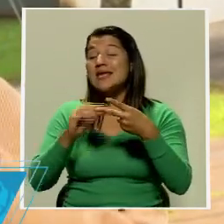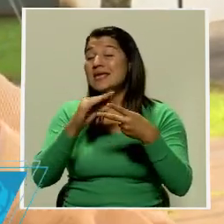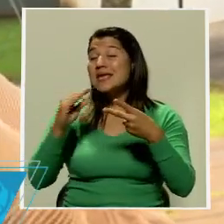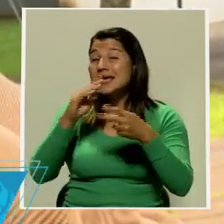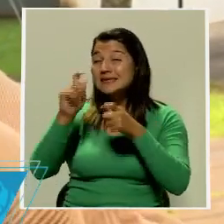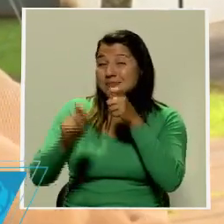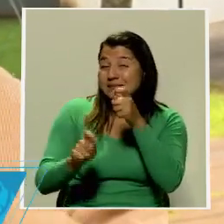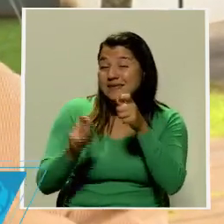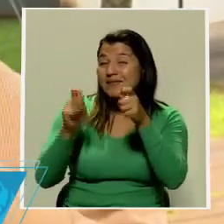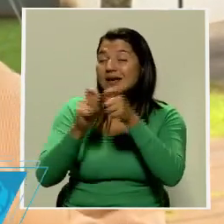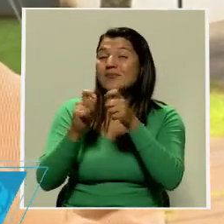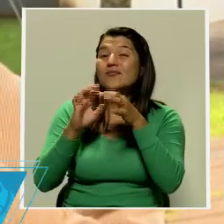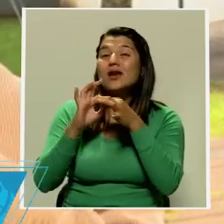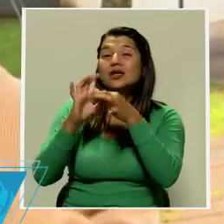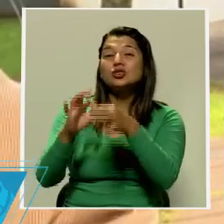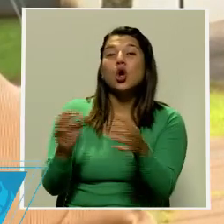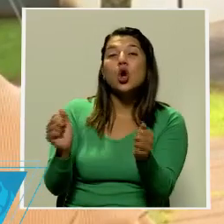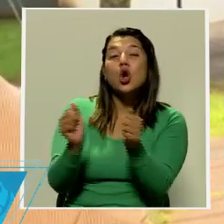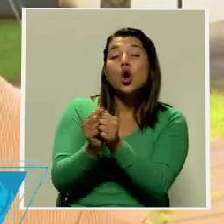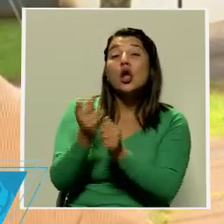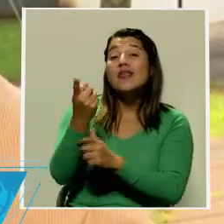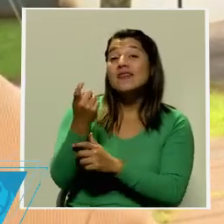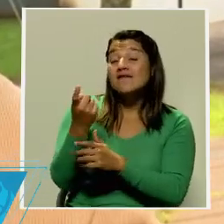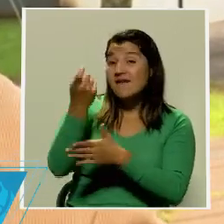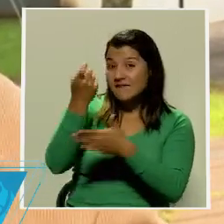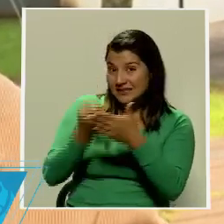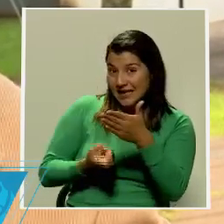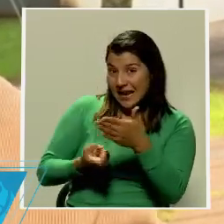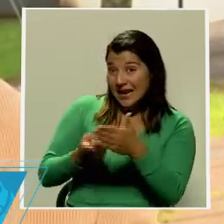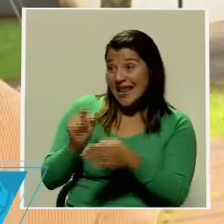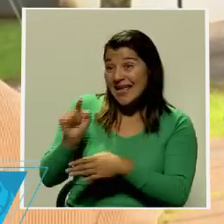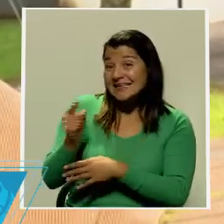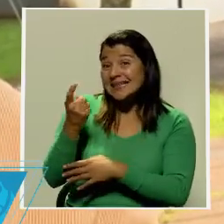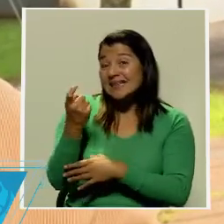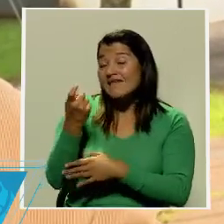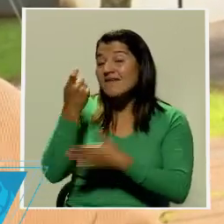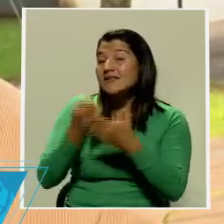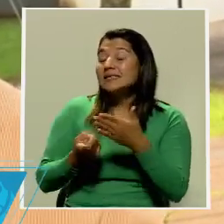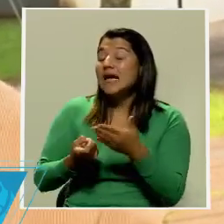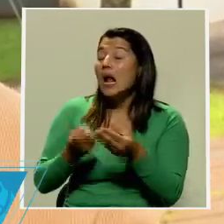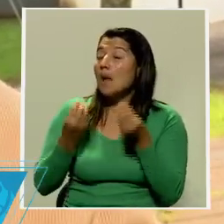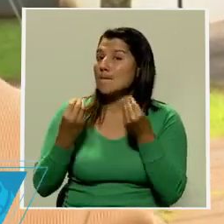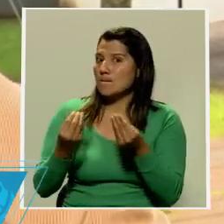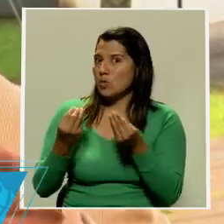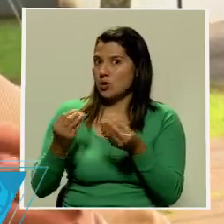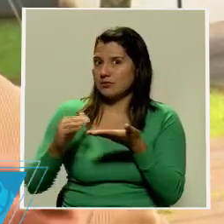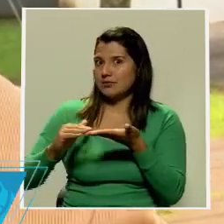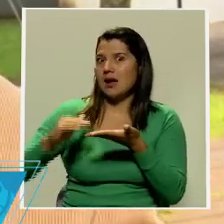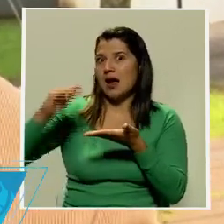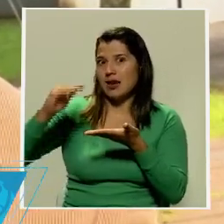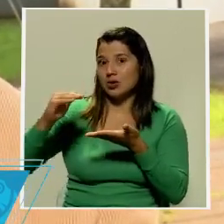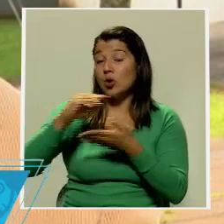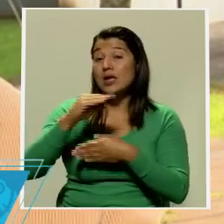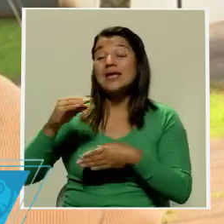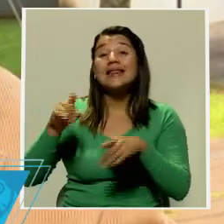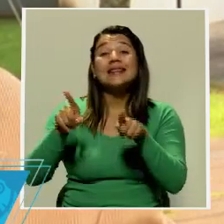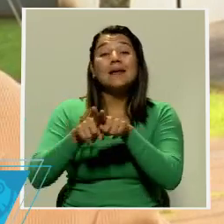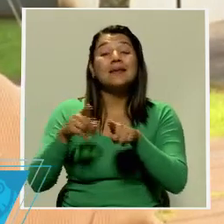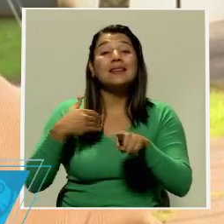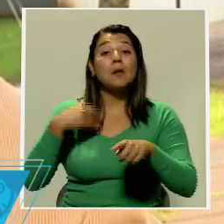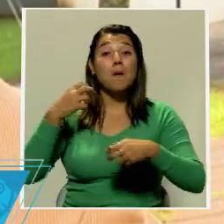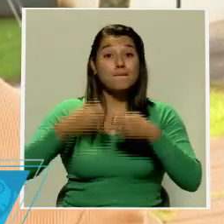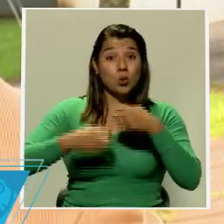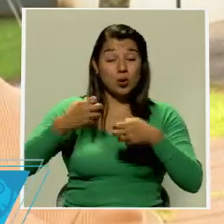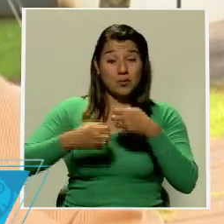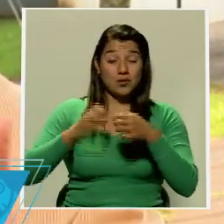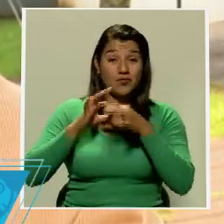específicamente lo que es la parte del déficit fiscal. Es un déficit fiscal muy importante, muy sostenido. También tenemos un problema de lo que